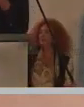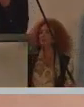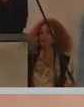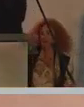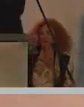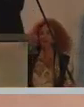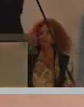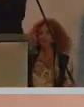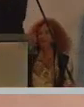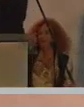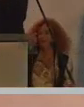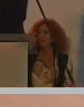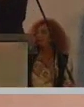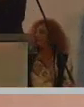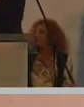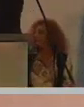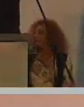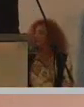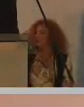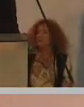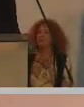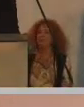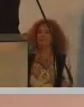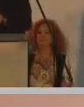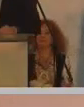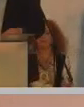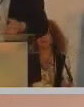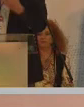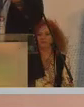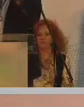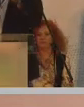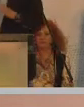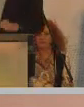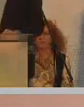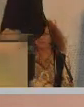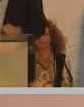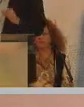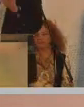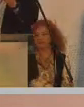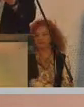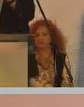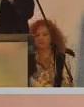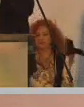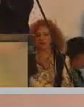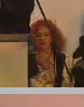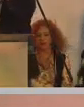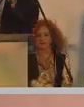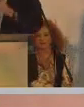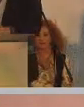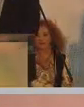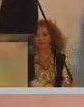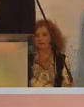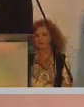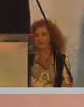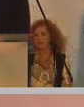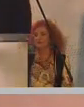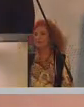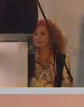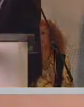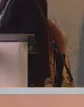Claro, por favor, prestamos atención porque el doctor está haciendo un gran esfuerzo. Disculpe que se complica,